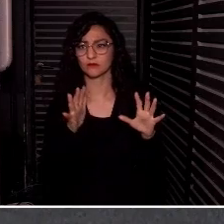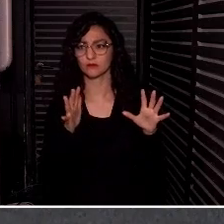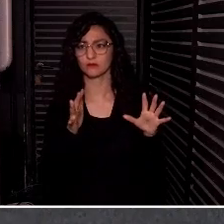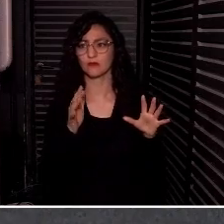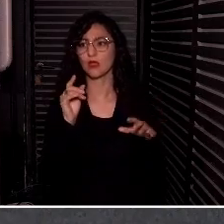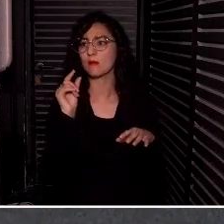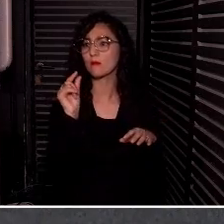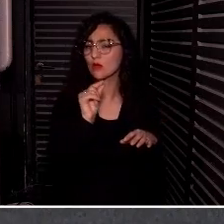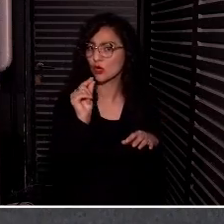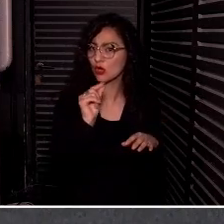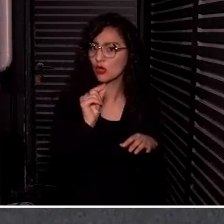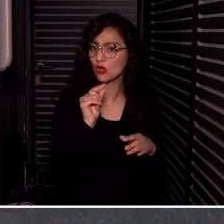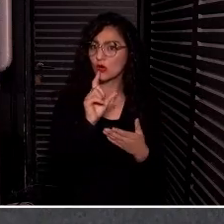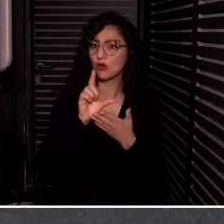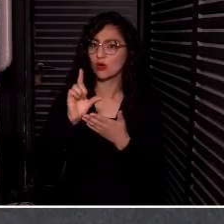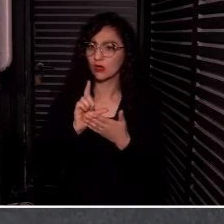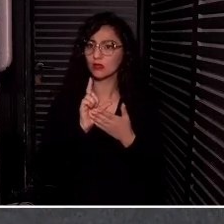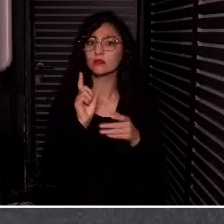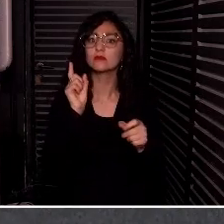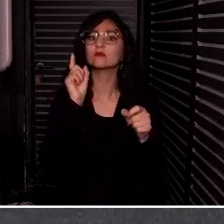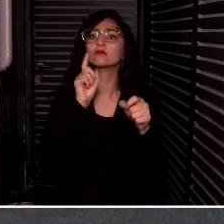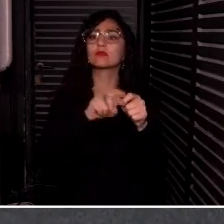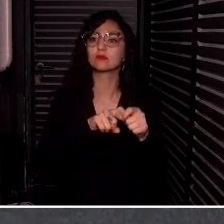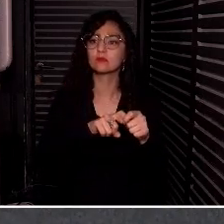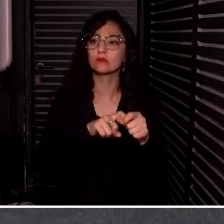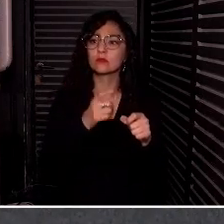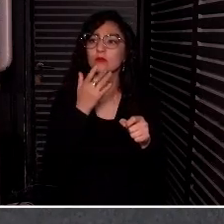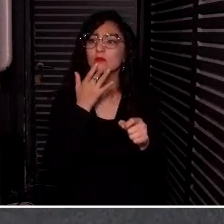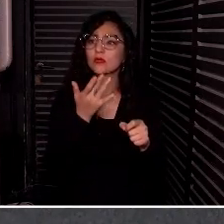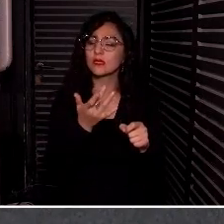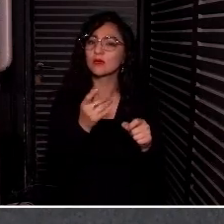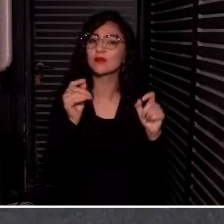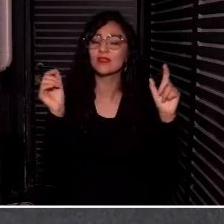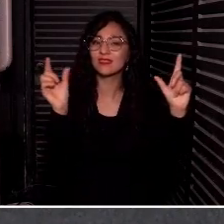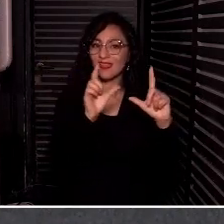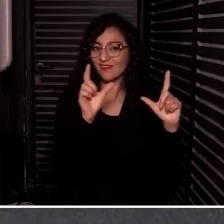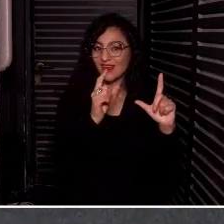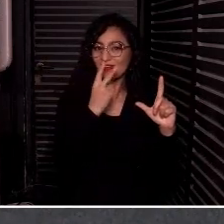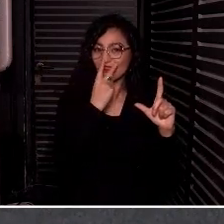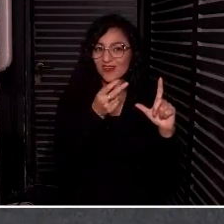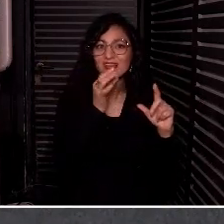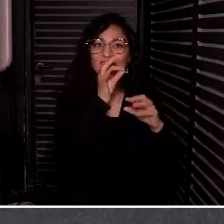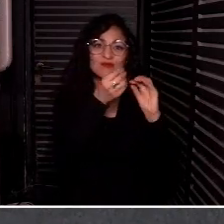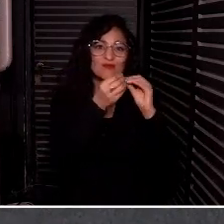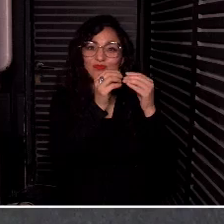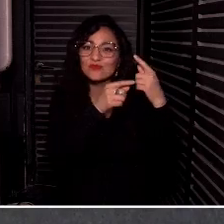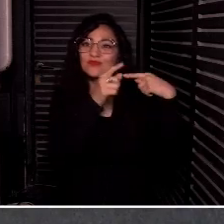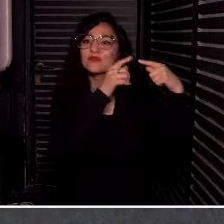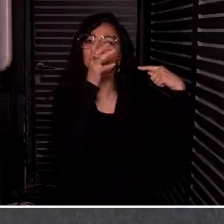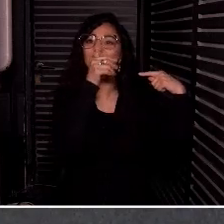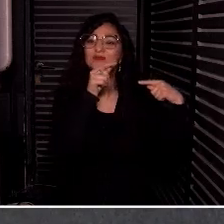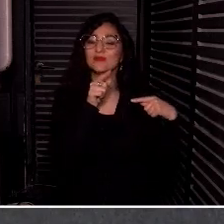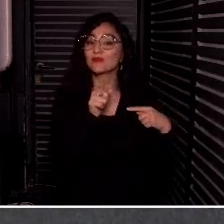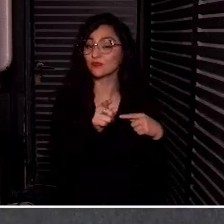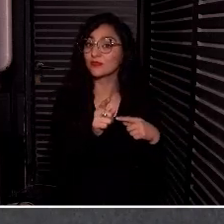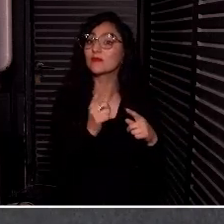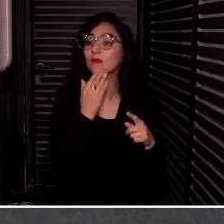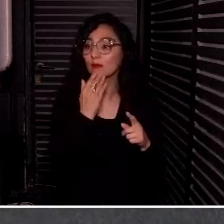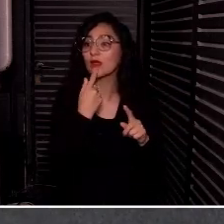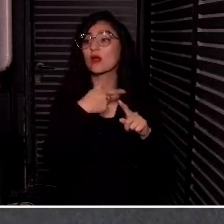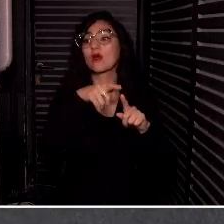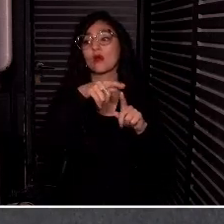Fuentes que a las que están suscritos por qué Por las telenovelas por la ficción y allí van otros